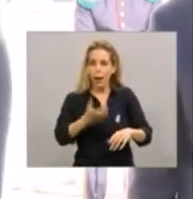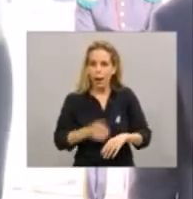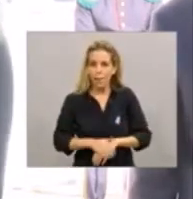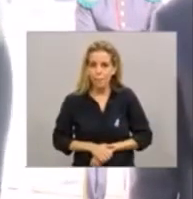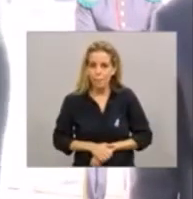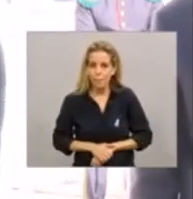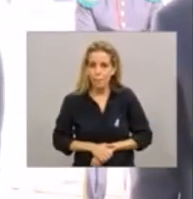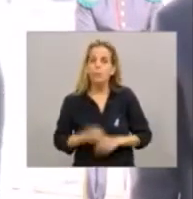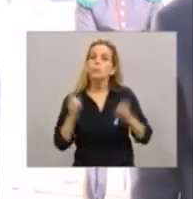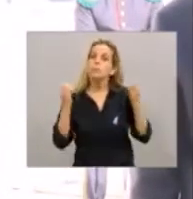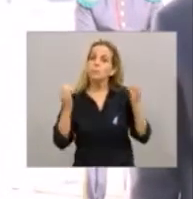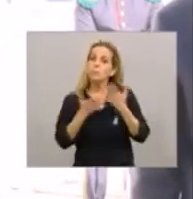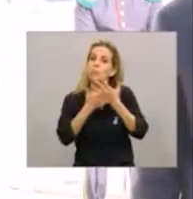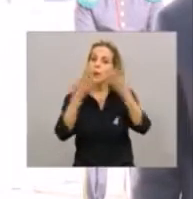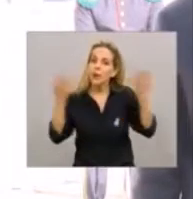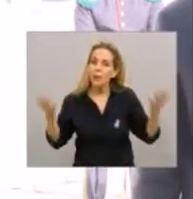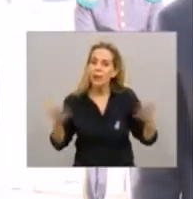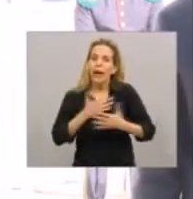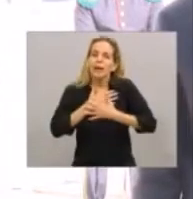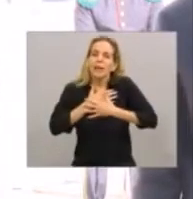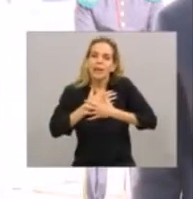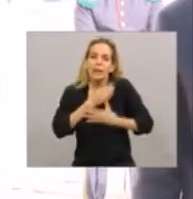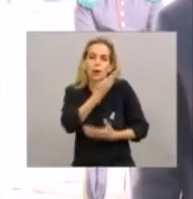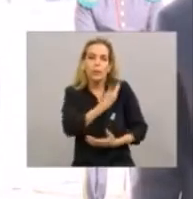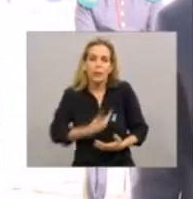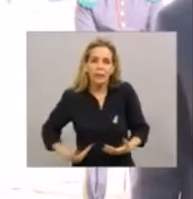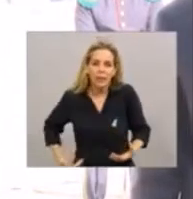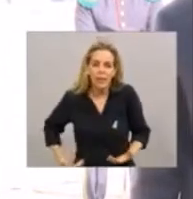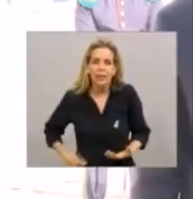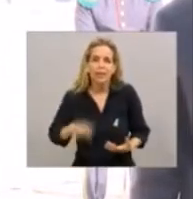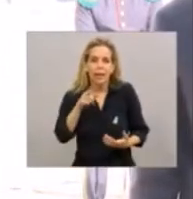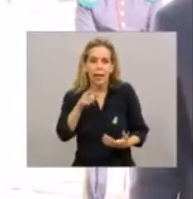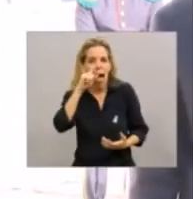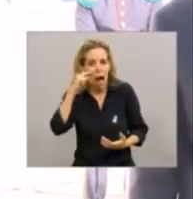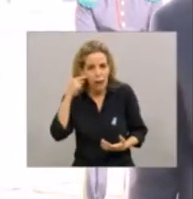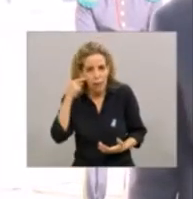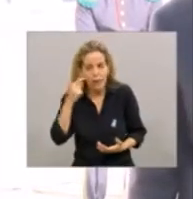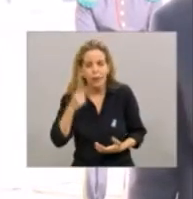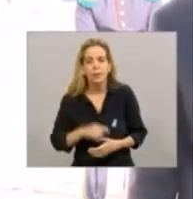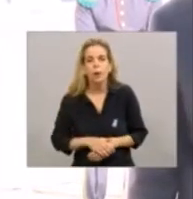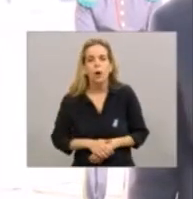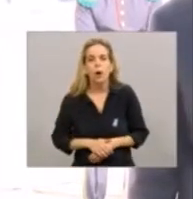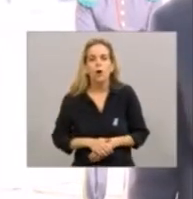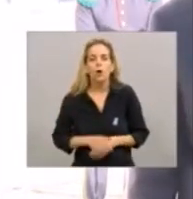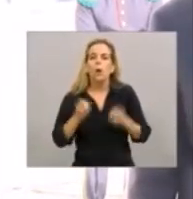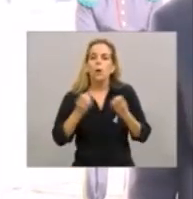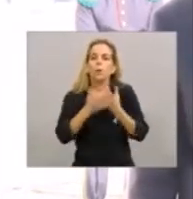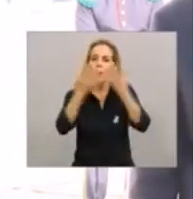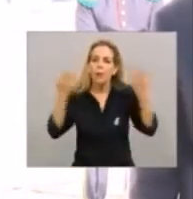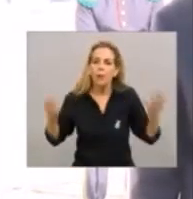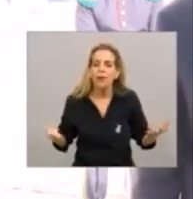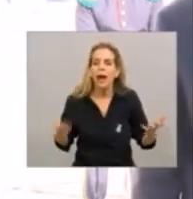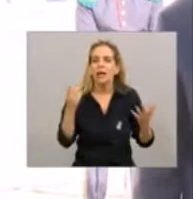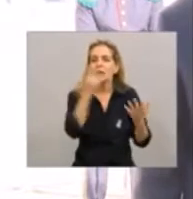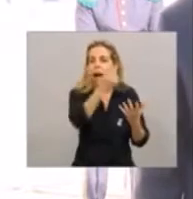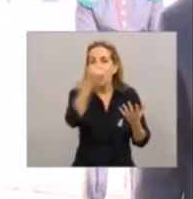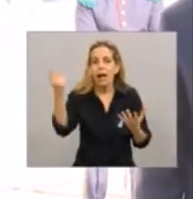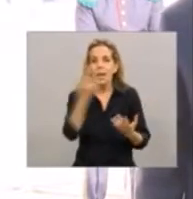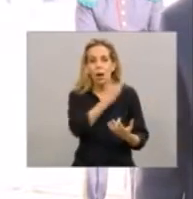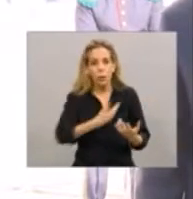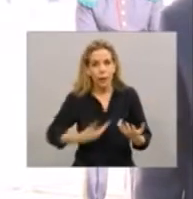muy buenos días querido presidente querido alberto a todos los colegas gobernadores